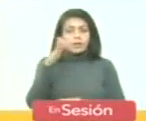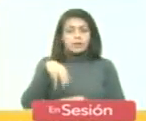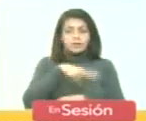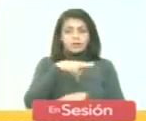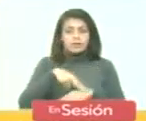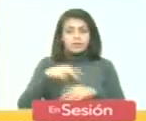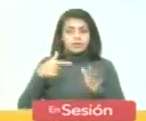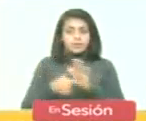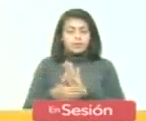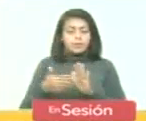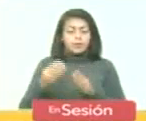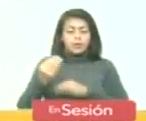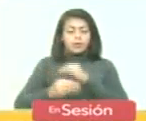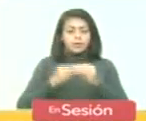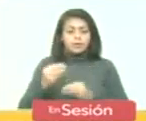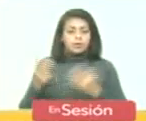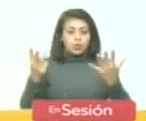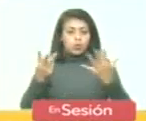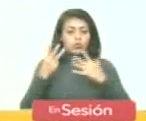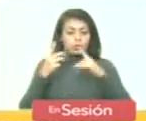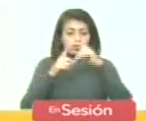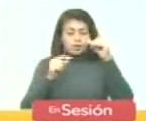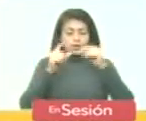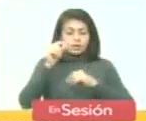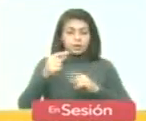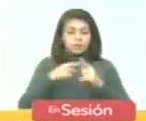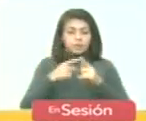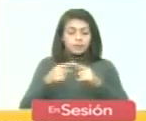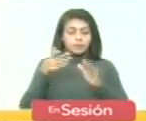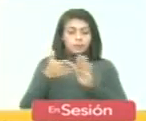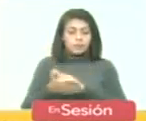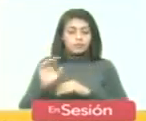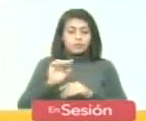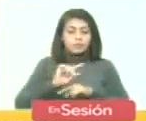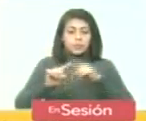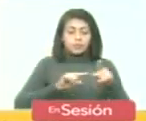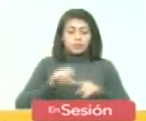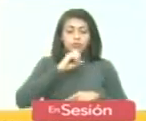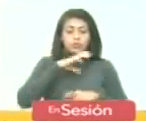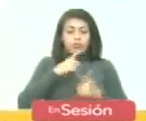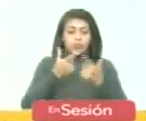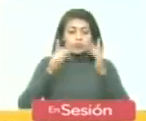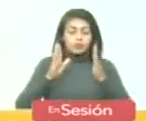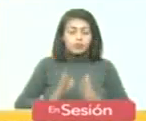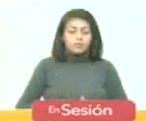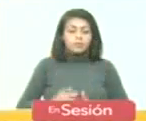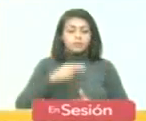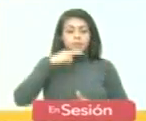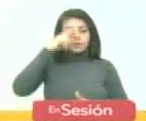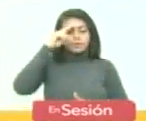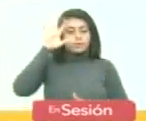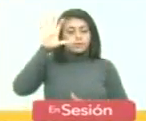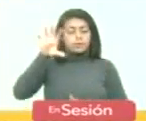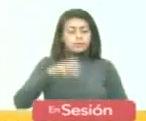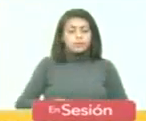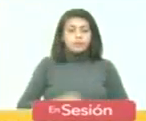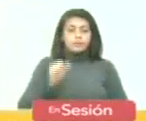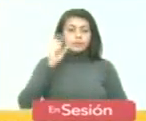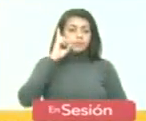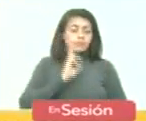Nacional, incorporando la octava estrella en cumplimiento de la Orden Histórica del Libertador y Padre de la Patria, Simón